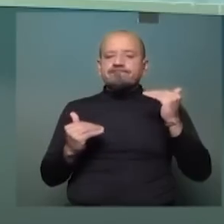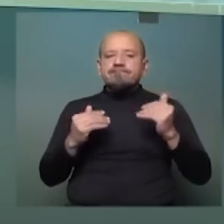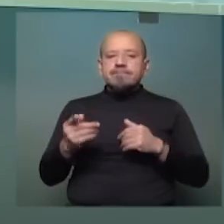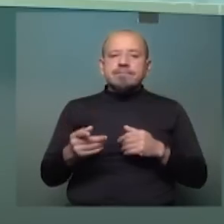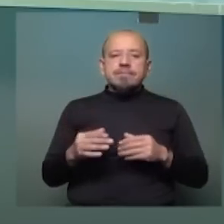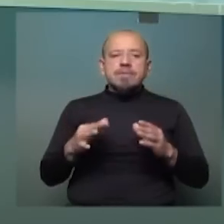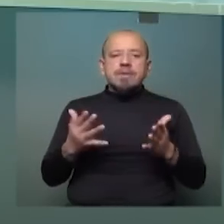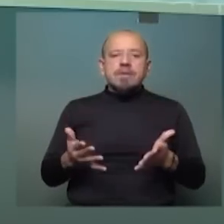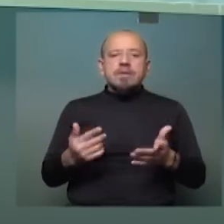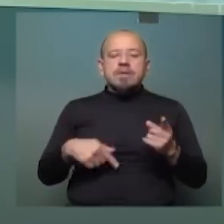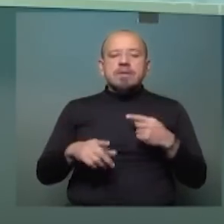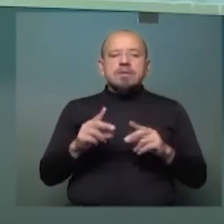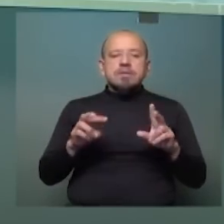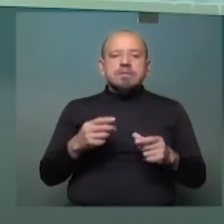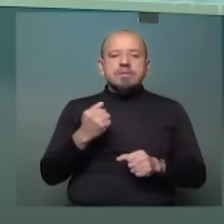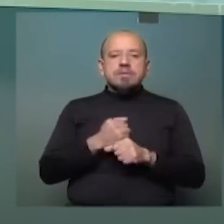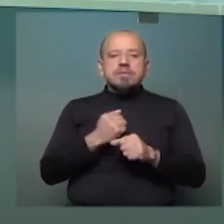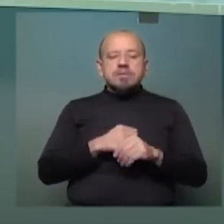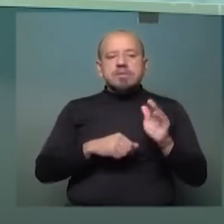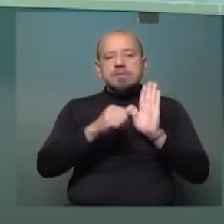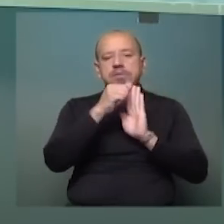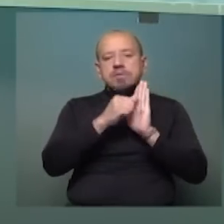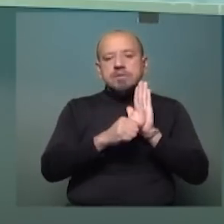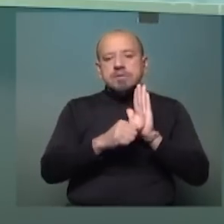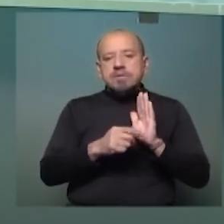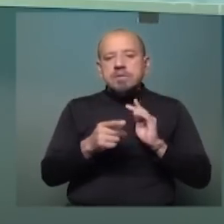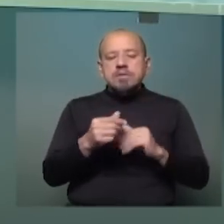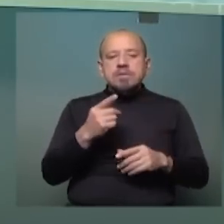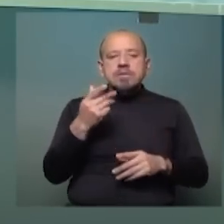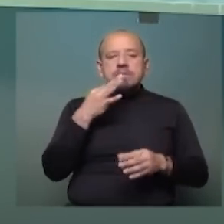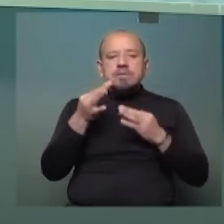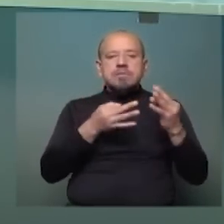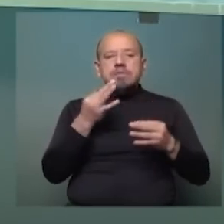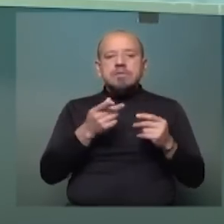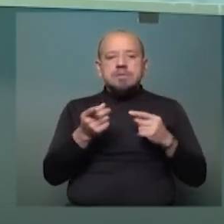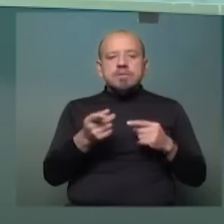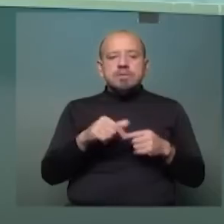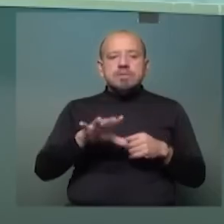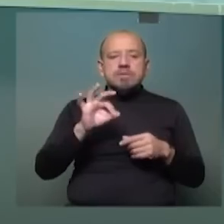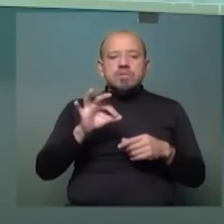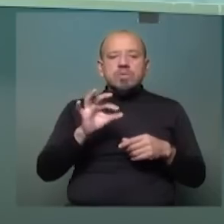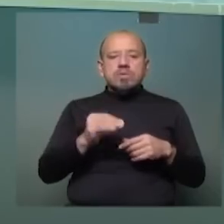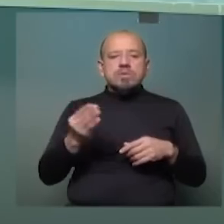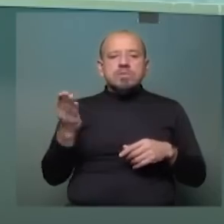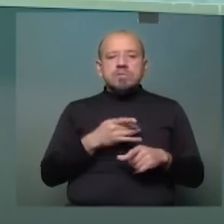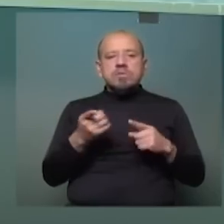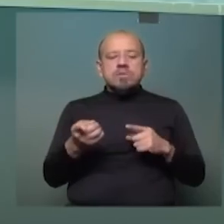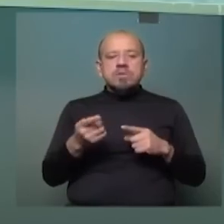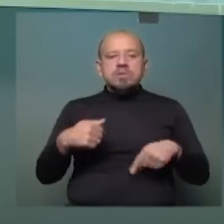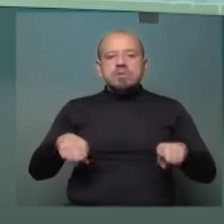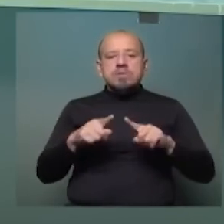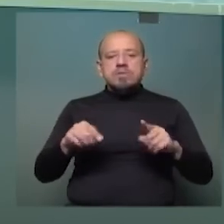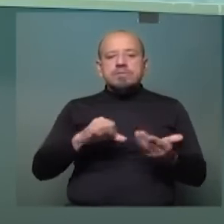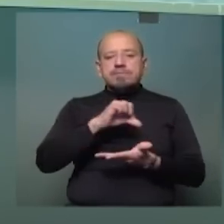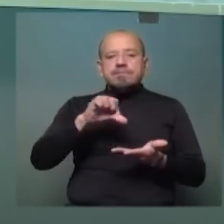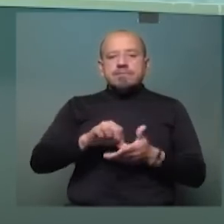magnitud del desempleo en el litoral explicó que está un 50% por encima que el resto del país el